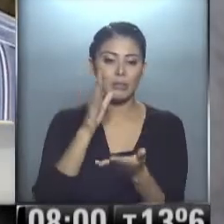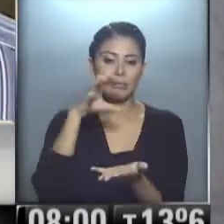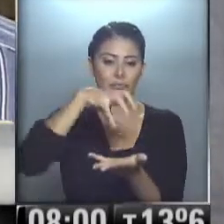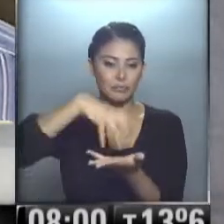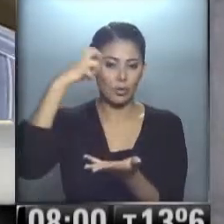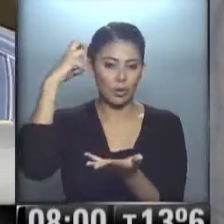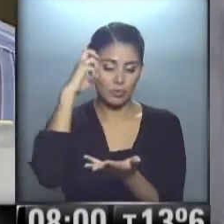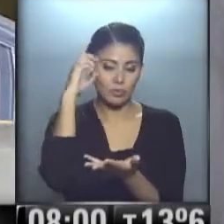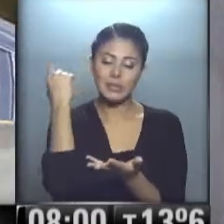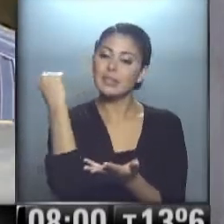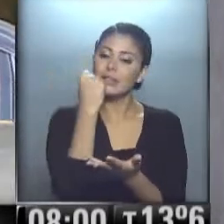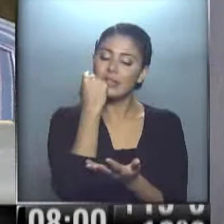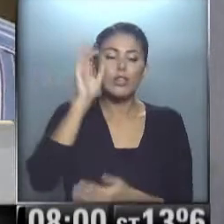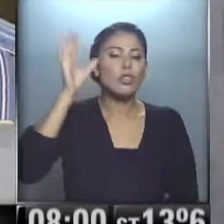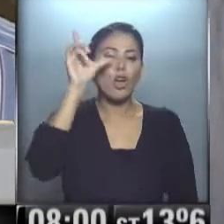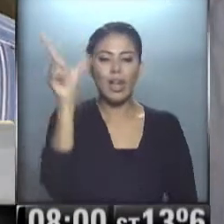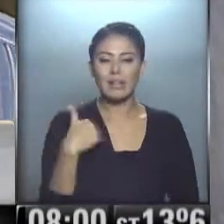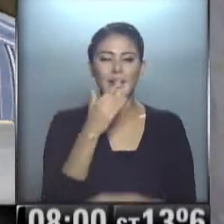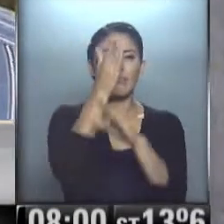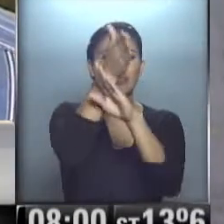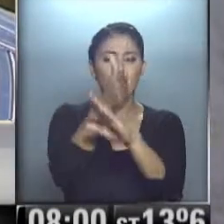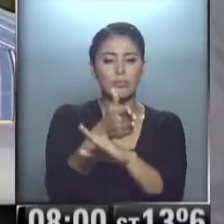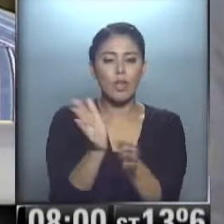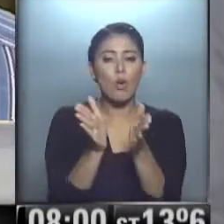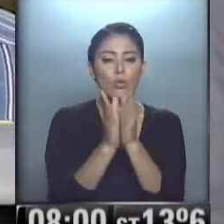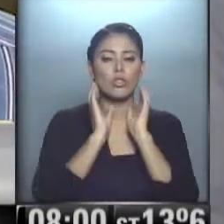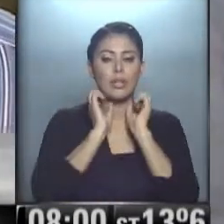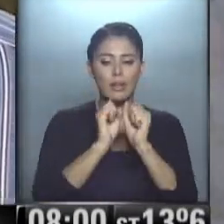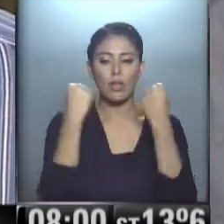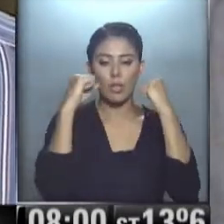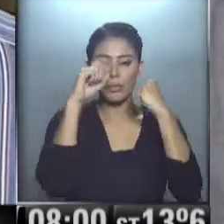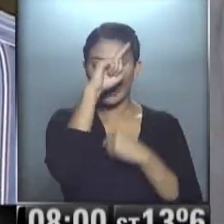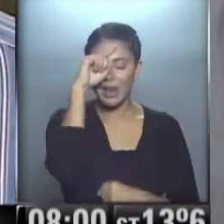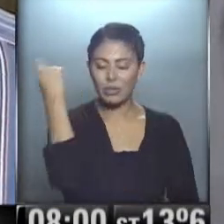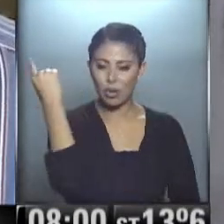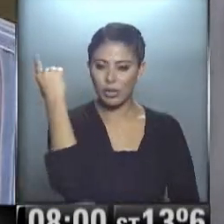Parlamento Nacional. La idea es recorrer todo el territorio y con el Secretario de Deporte de la Nación,